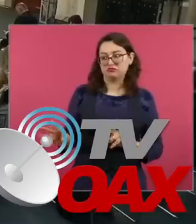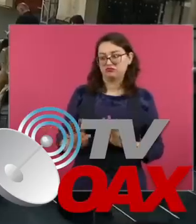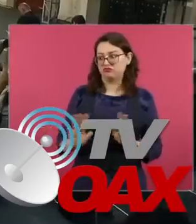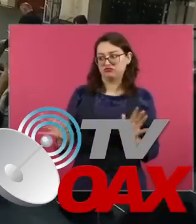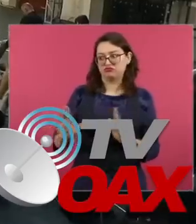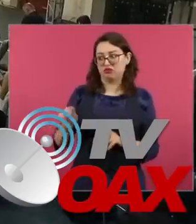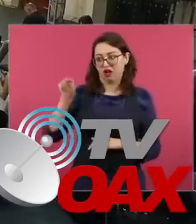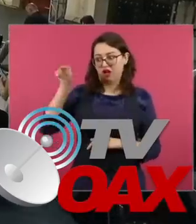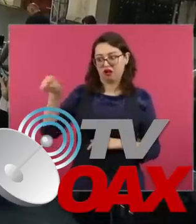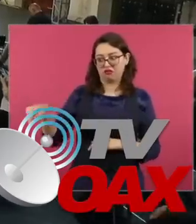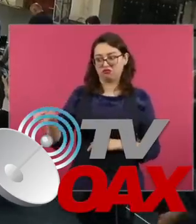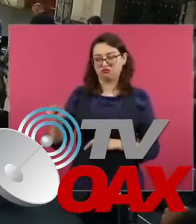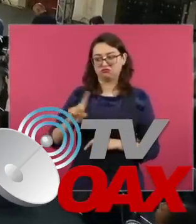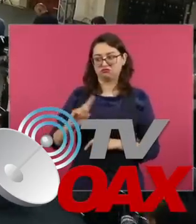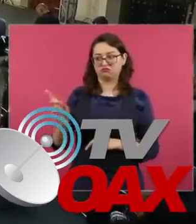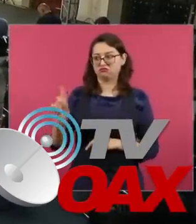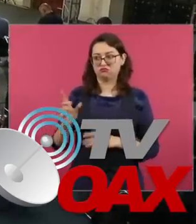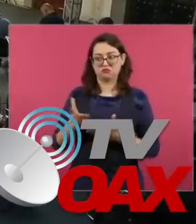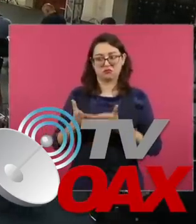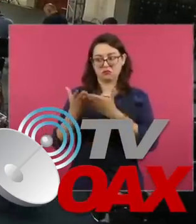optando, desde luego,